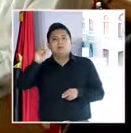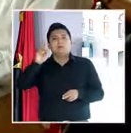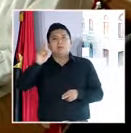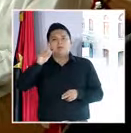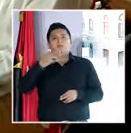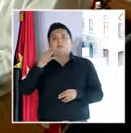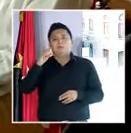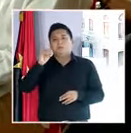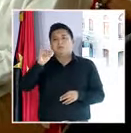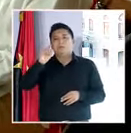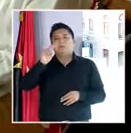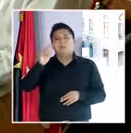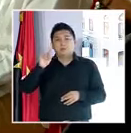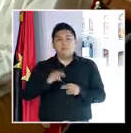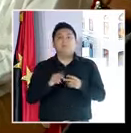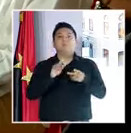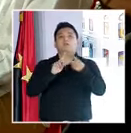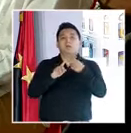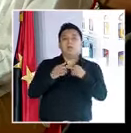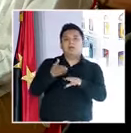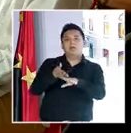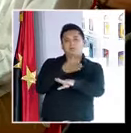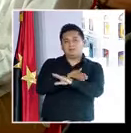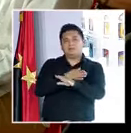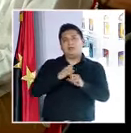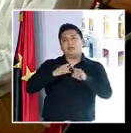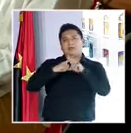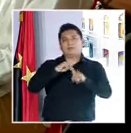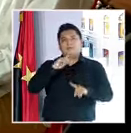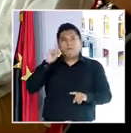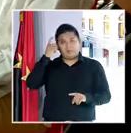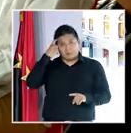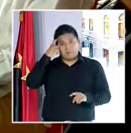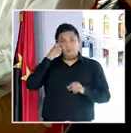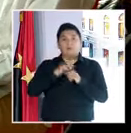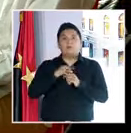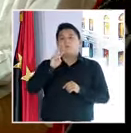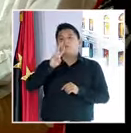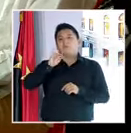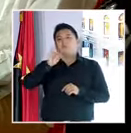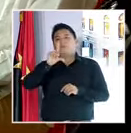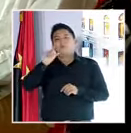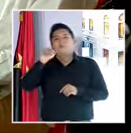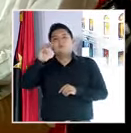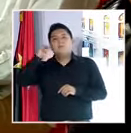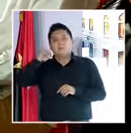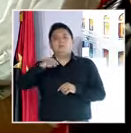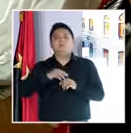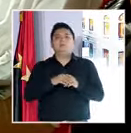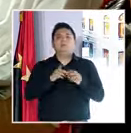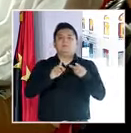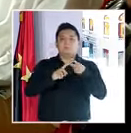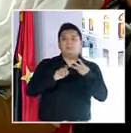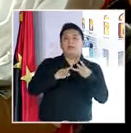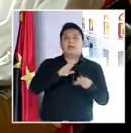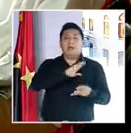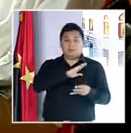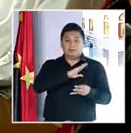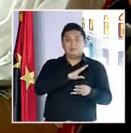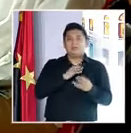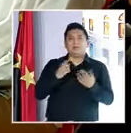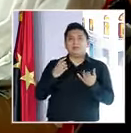Villamizar, del exalcalde y alcalde de Villa del Rosario, Carlos Julio Socha, del doctor